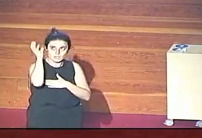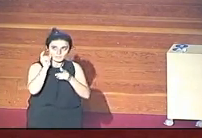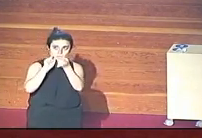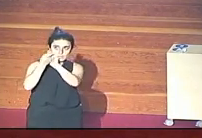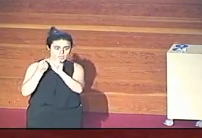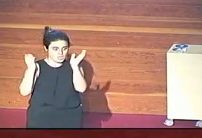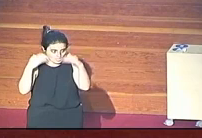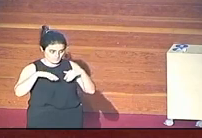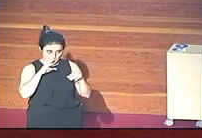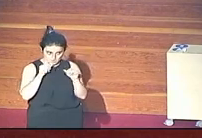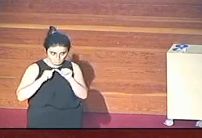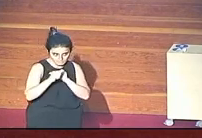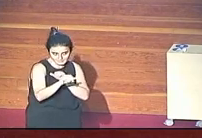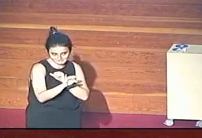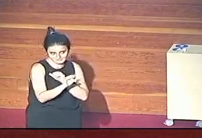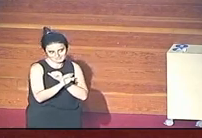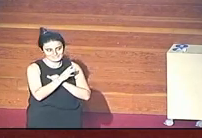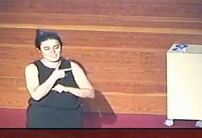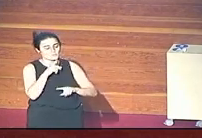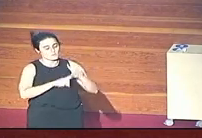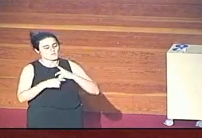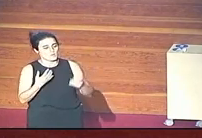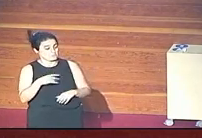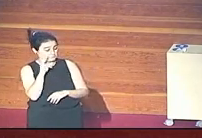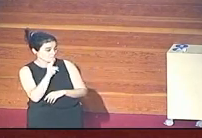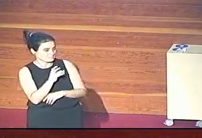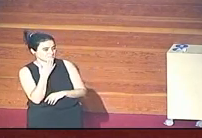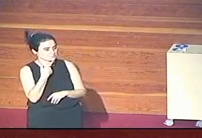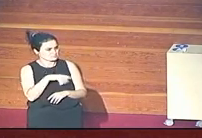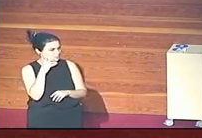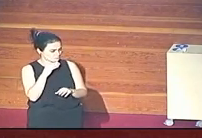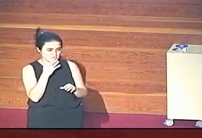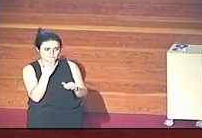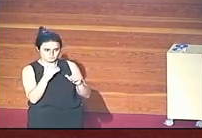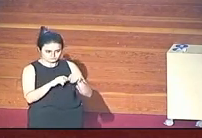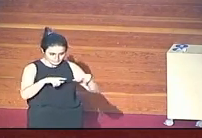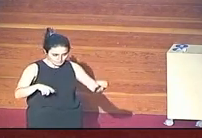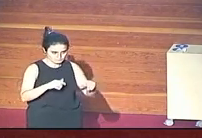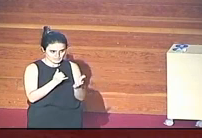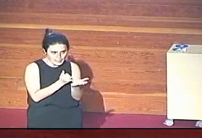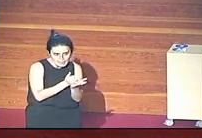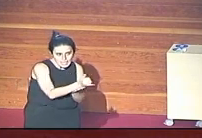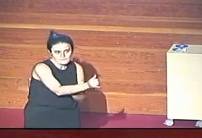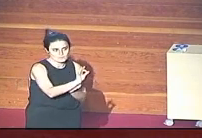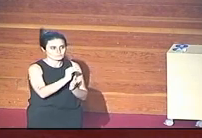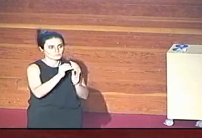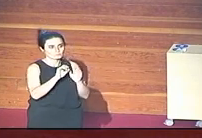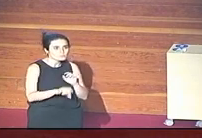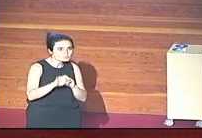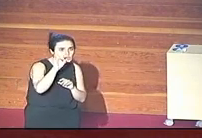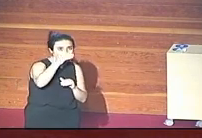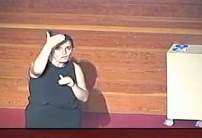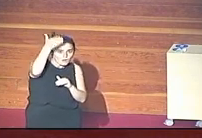cuando nosotros vemos unos campos labrados o vemos el corte de una montaña porque hay una explotación minera